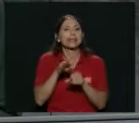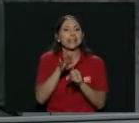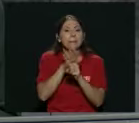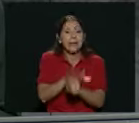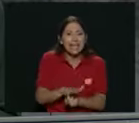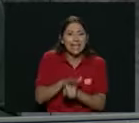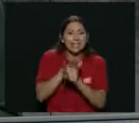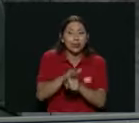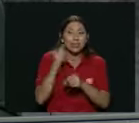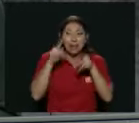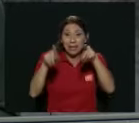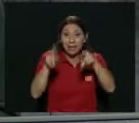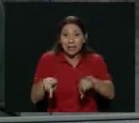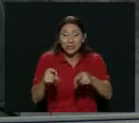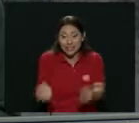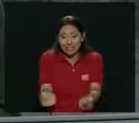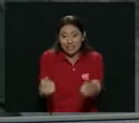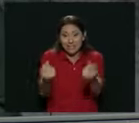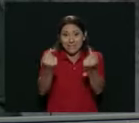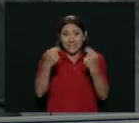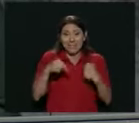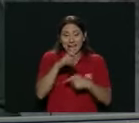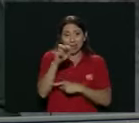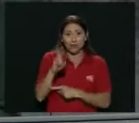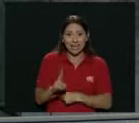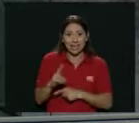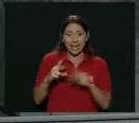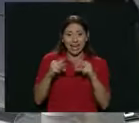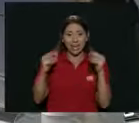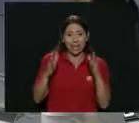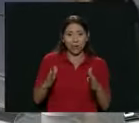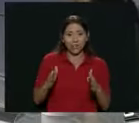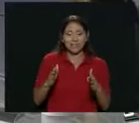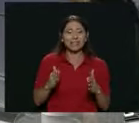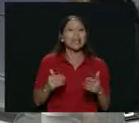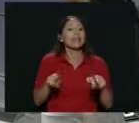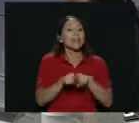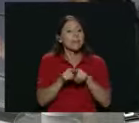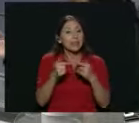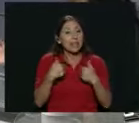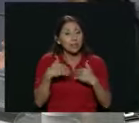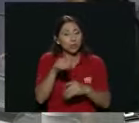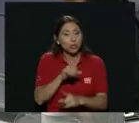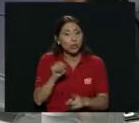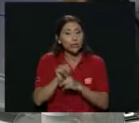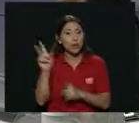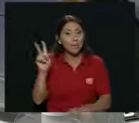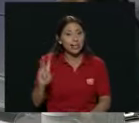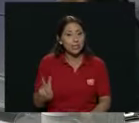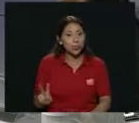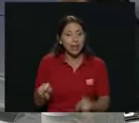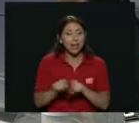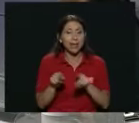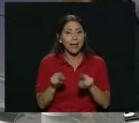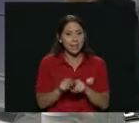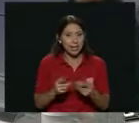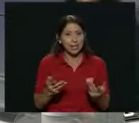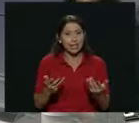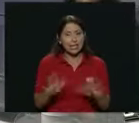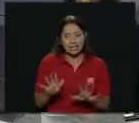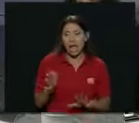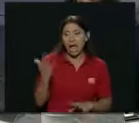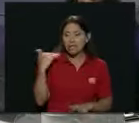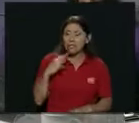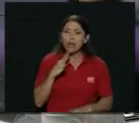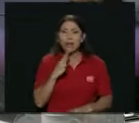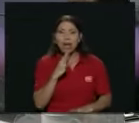generar mayor presiones para el ingreso de personas nicaragüenses a Costa Rica. Tenemos la situación en Venezuela también, que ya también